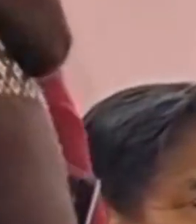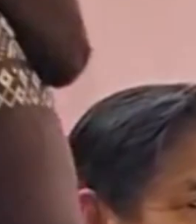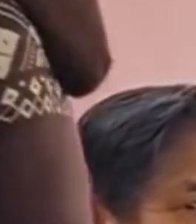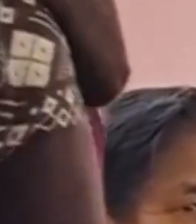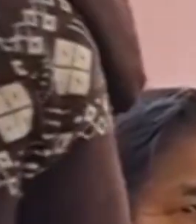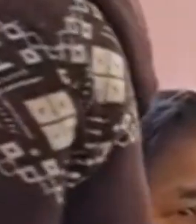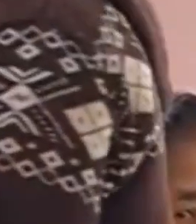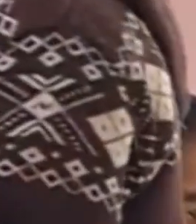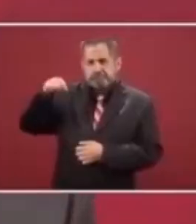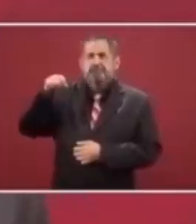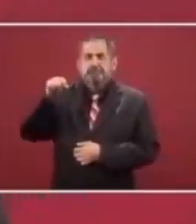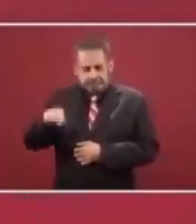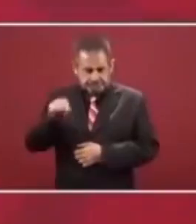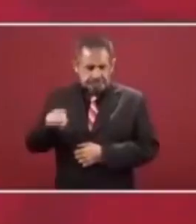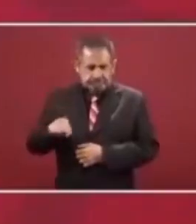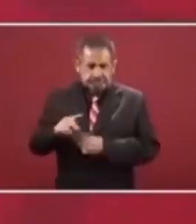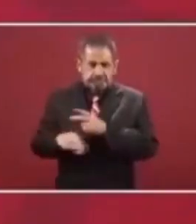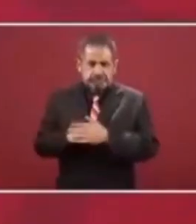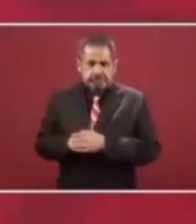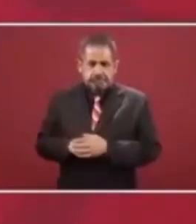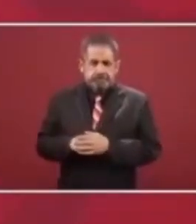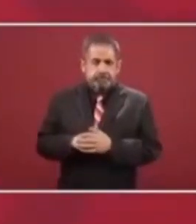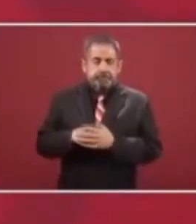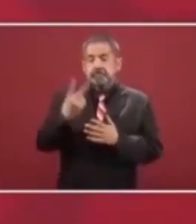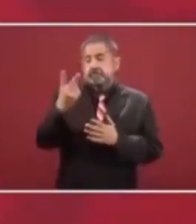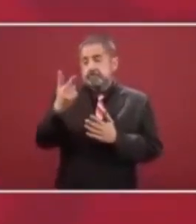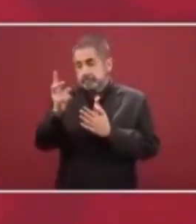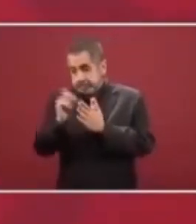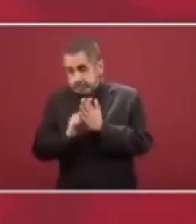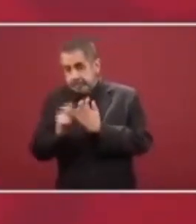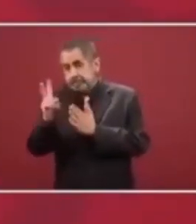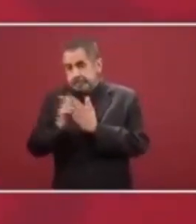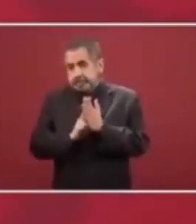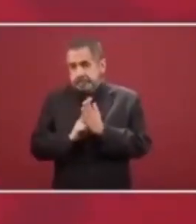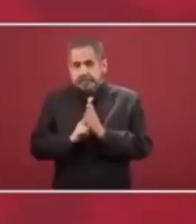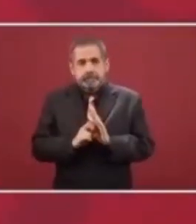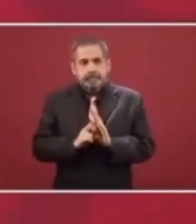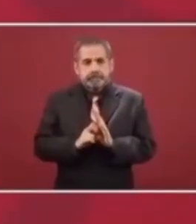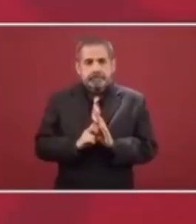tengan alguna discapacidad. Un bimestre les vamos a entregar